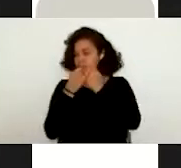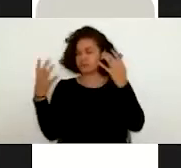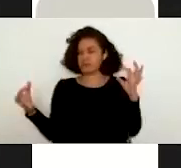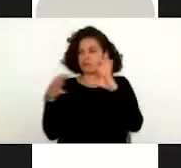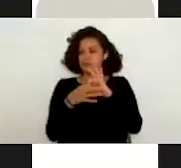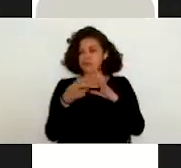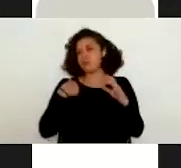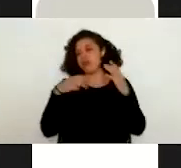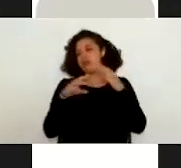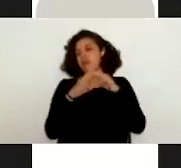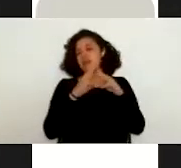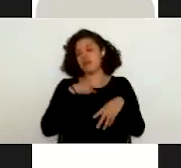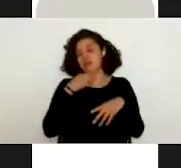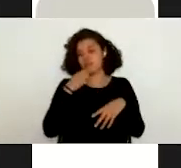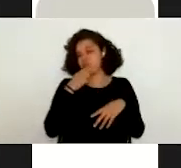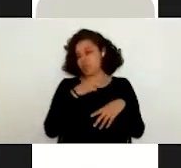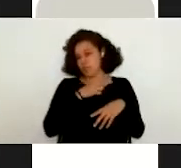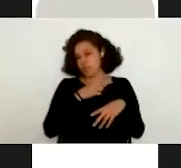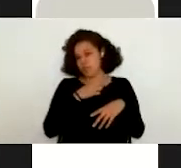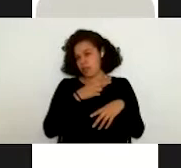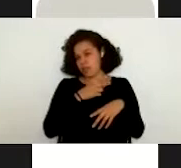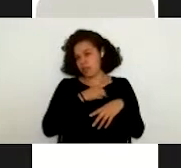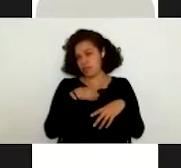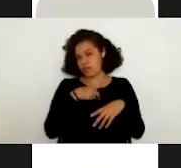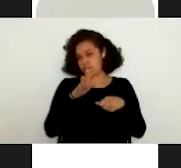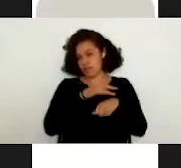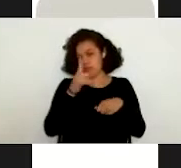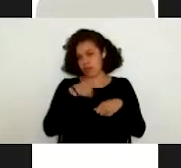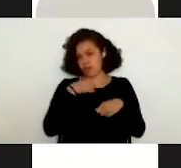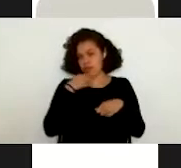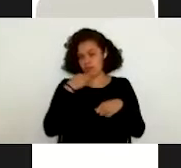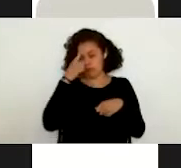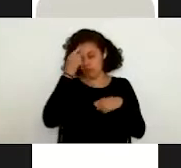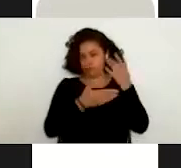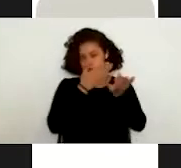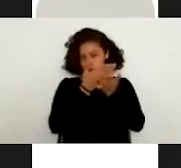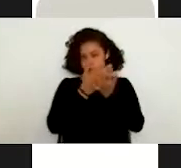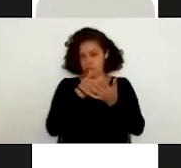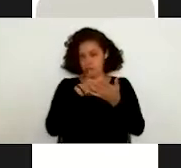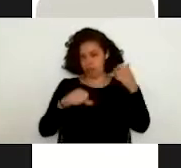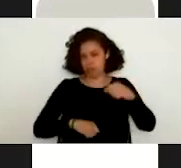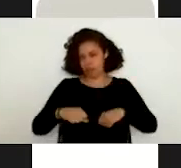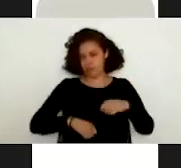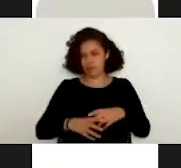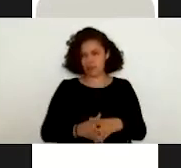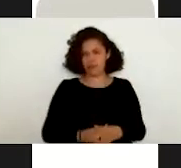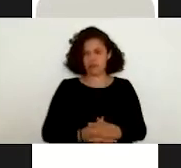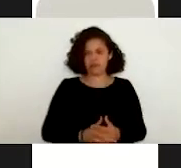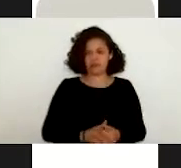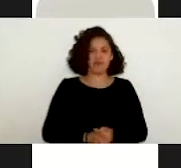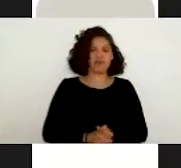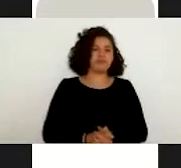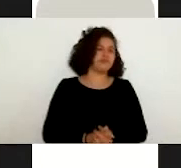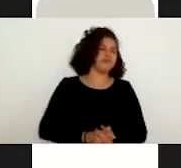tengo que justificar por qué con base en las actividades que planteo, ¿no? Entonces, siempre tiene que tener esa